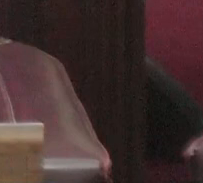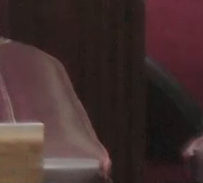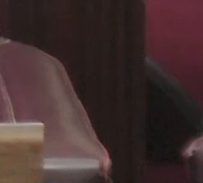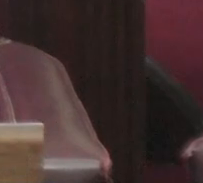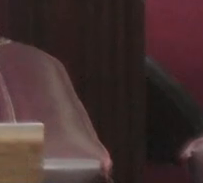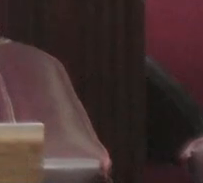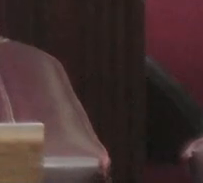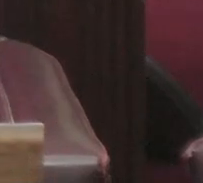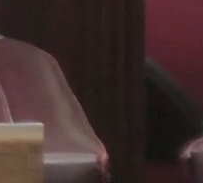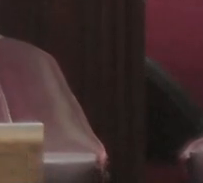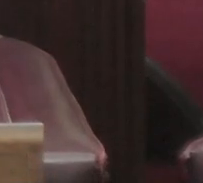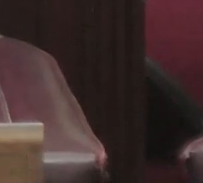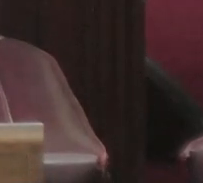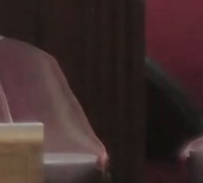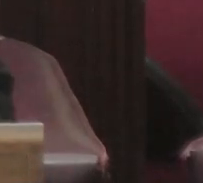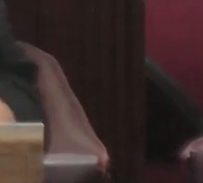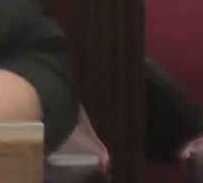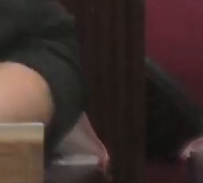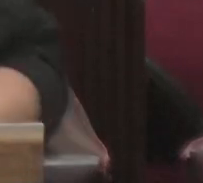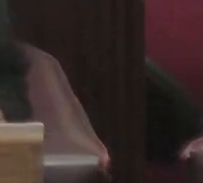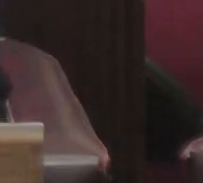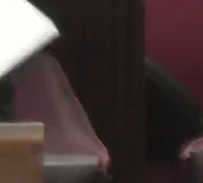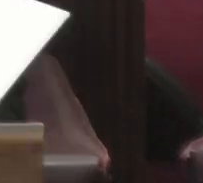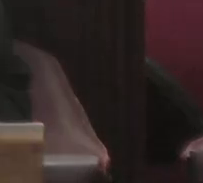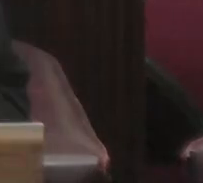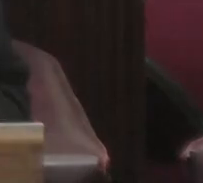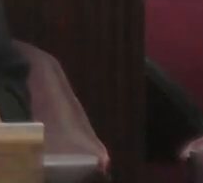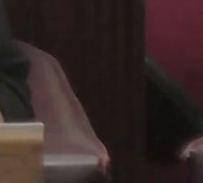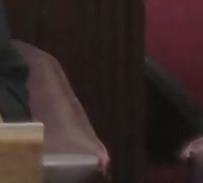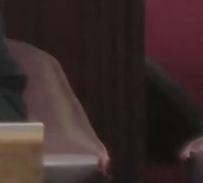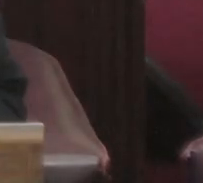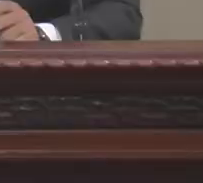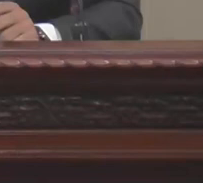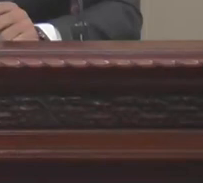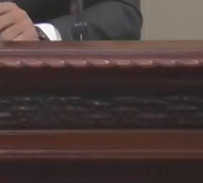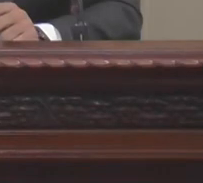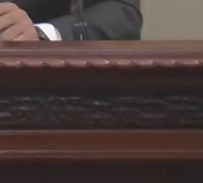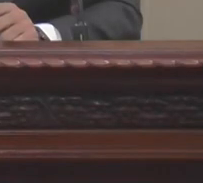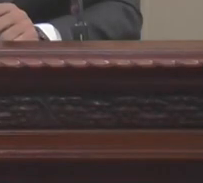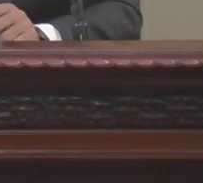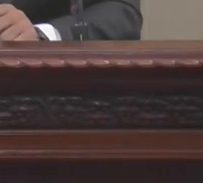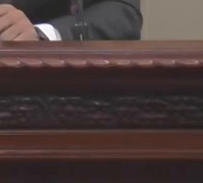esta provincia. Nada más. Gracias, diputada. Tiene la palabra la diputada Paola Bravo.